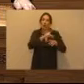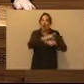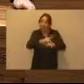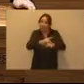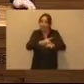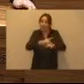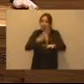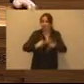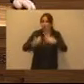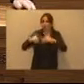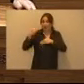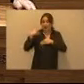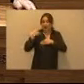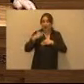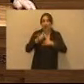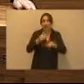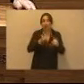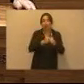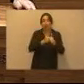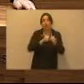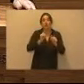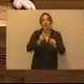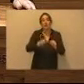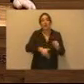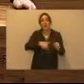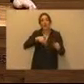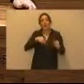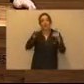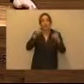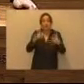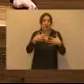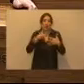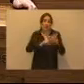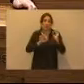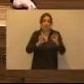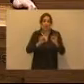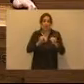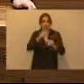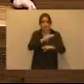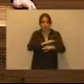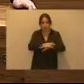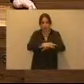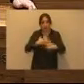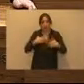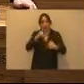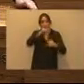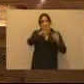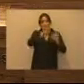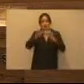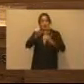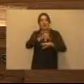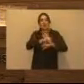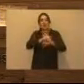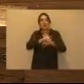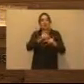la Subdirección General de Atención Especializada del Ministerio de Sanidad del año 98 y las guías de consultas externas en